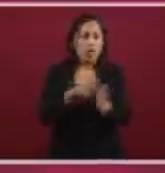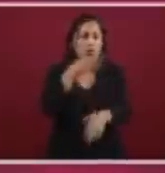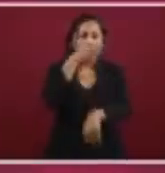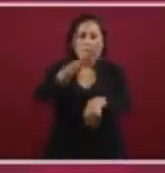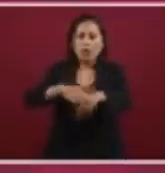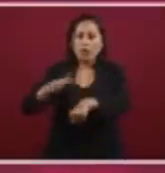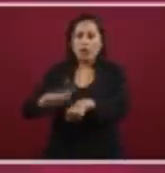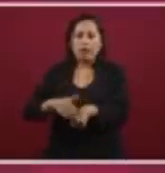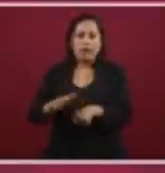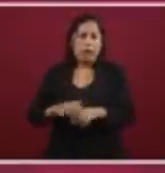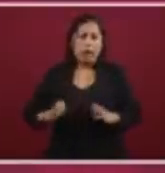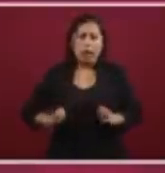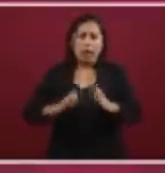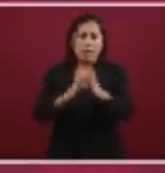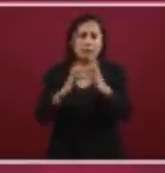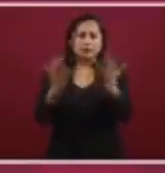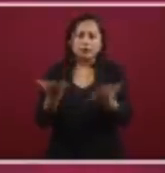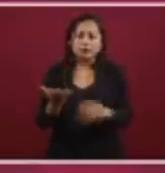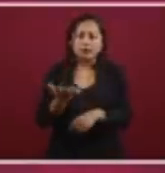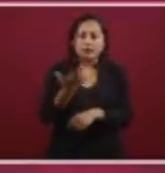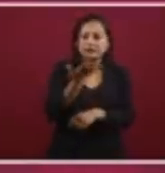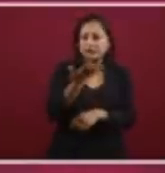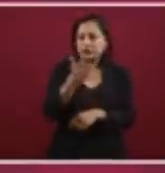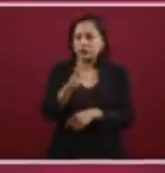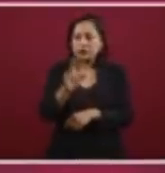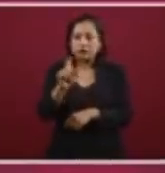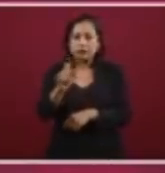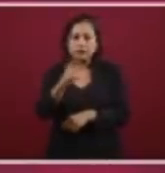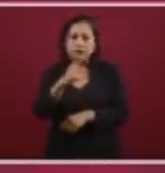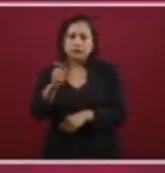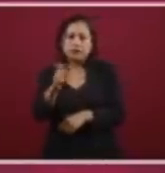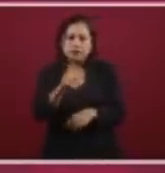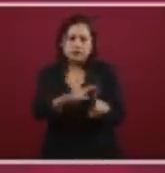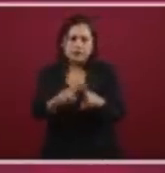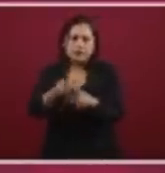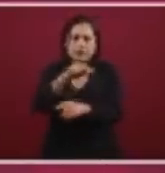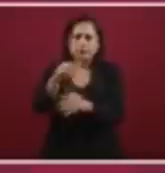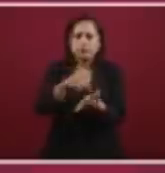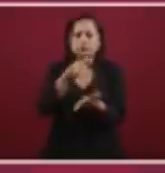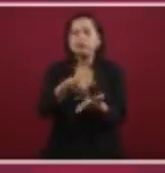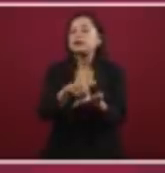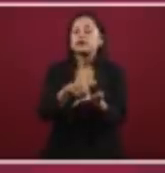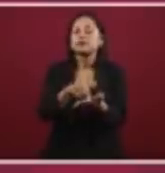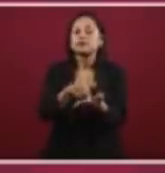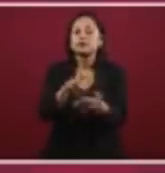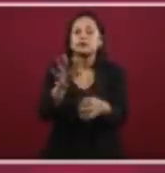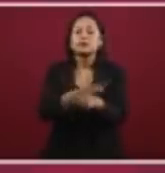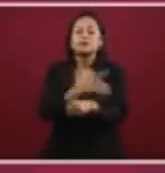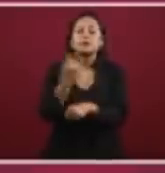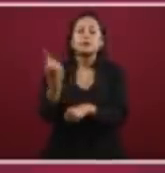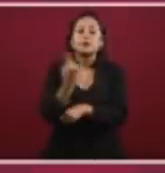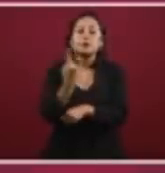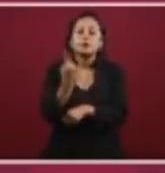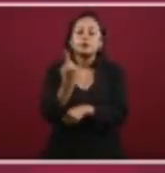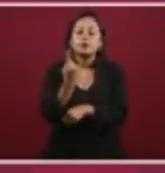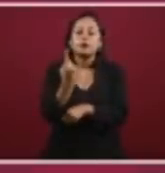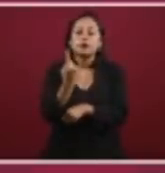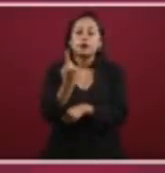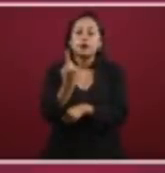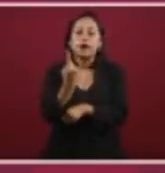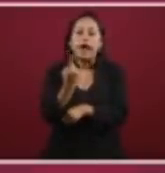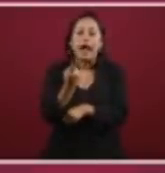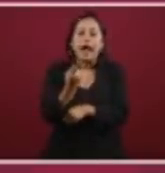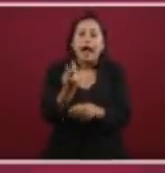4 5 10 o 20 o 100 porque eso significaba utilizar